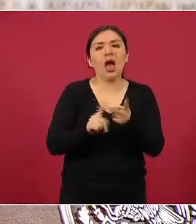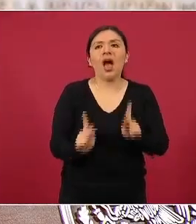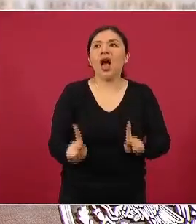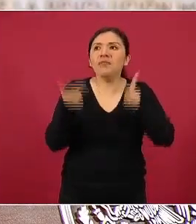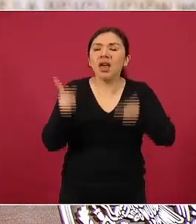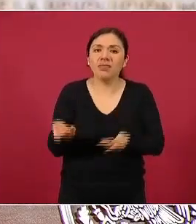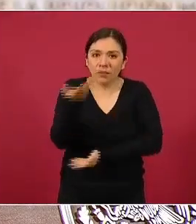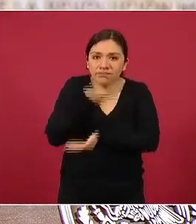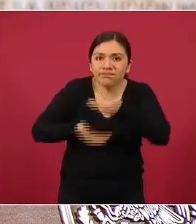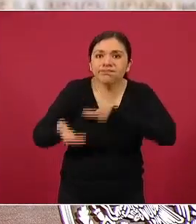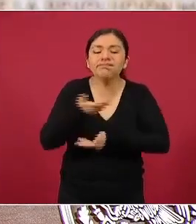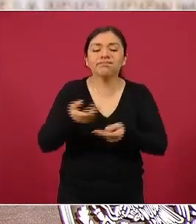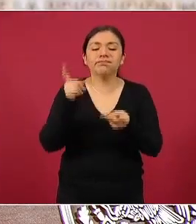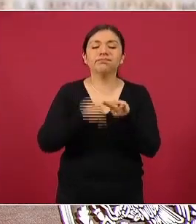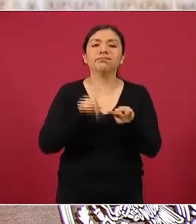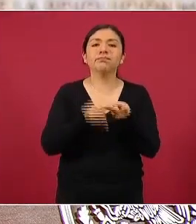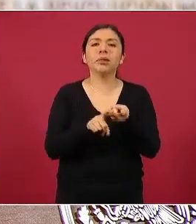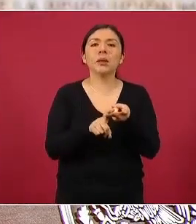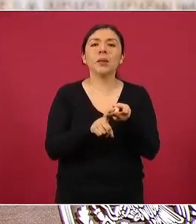comercial,